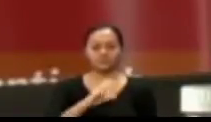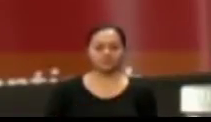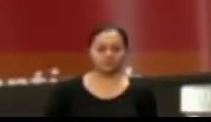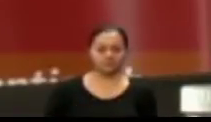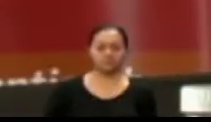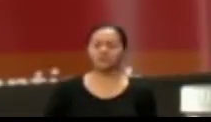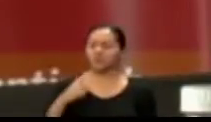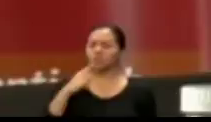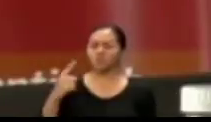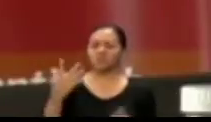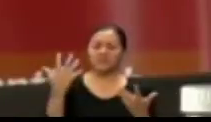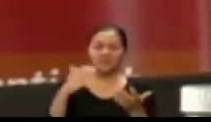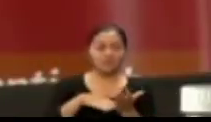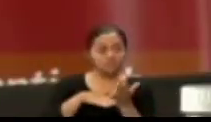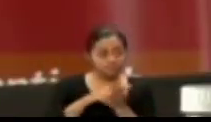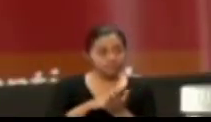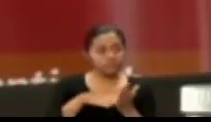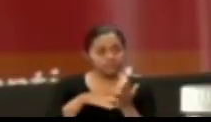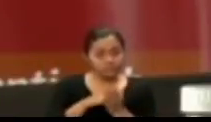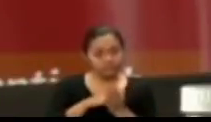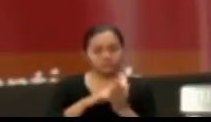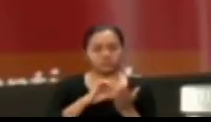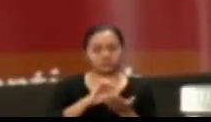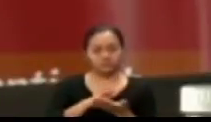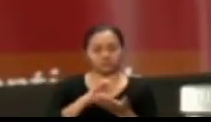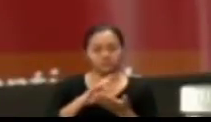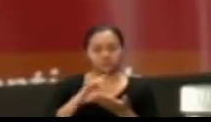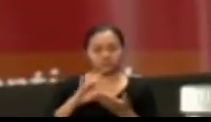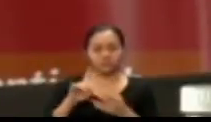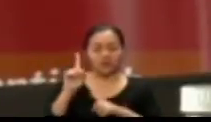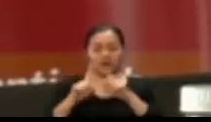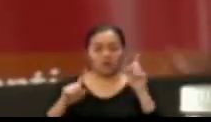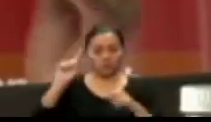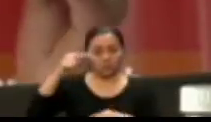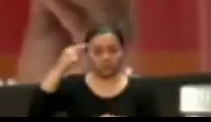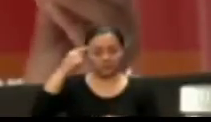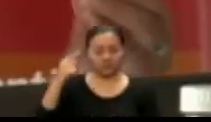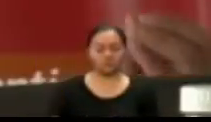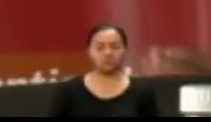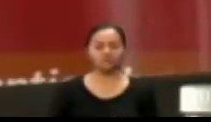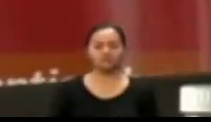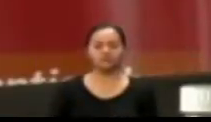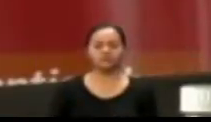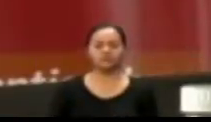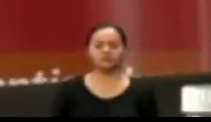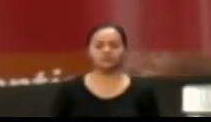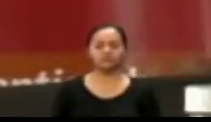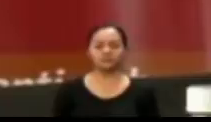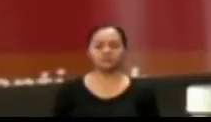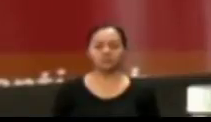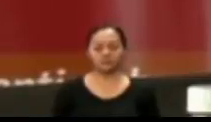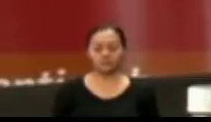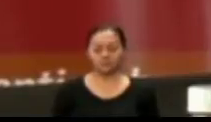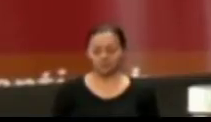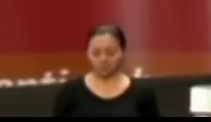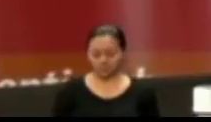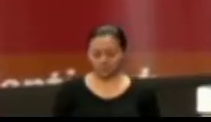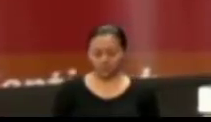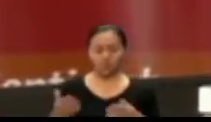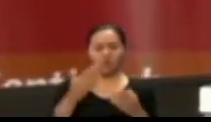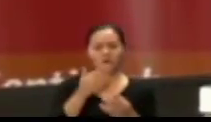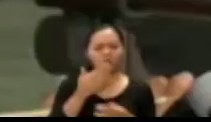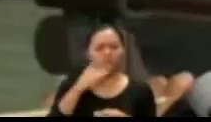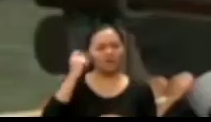de desestabilización que se vive ya en varias partes de Latinoamérica. Entonces, ¿cómo se debe entender este trabajo que deben realizar en esta